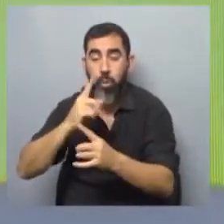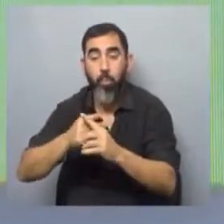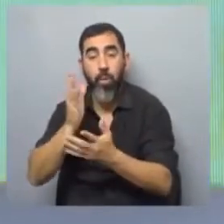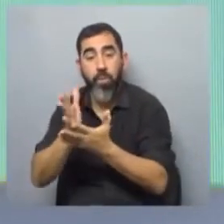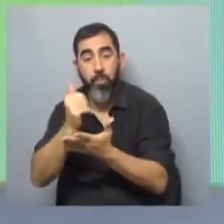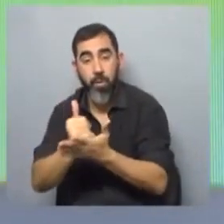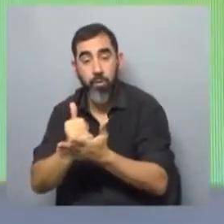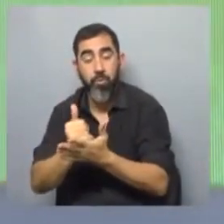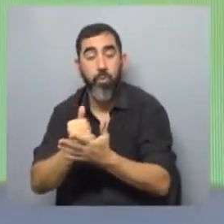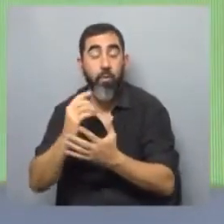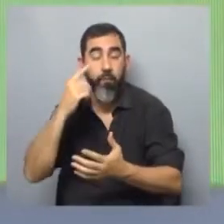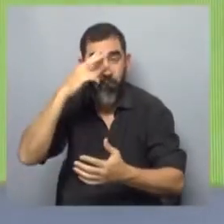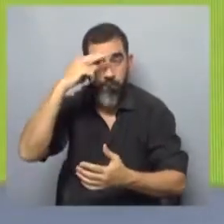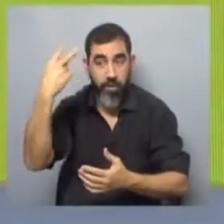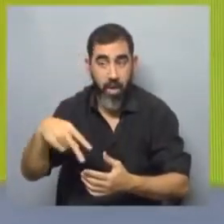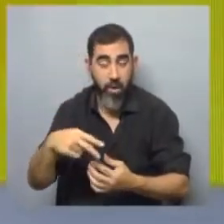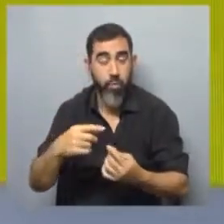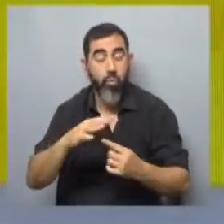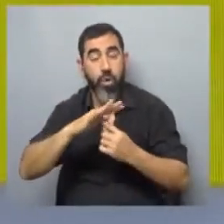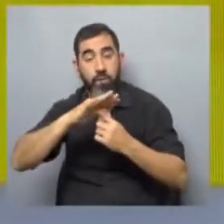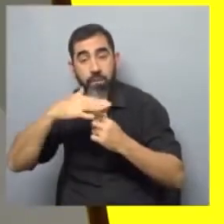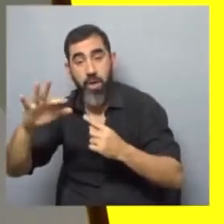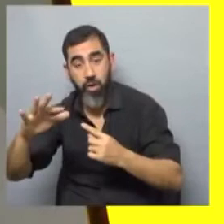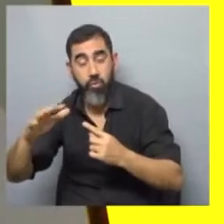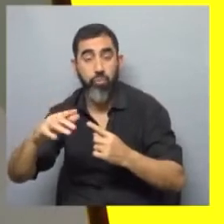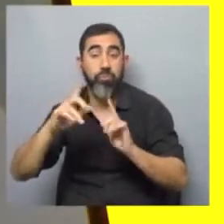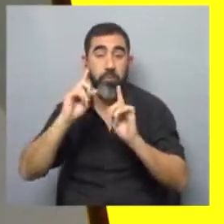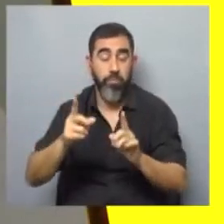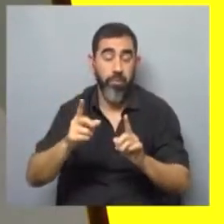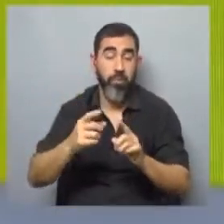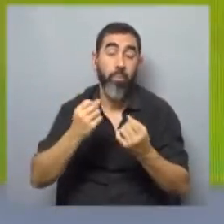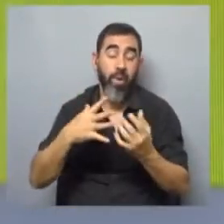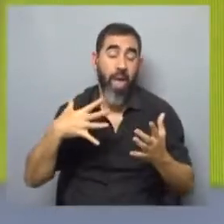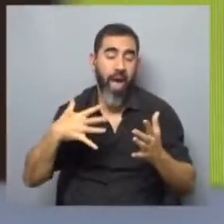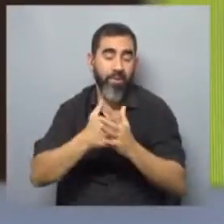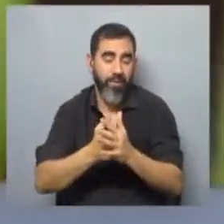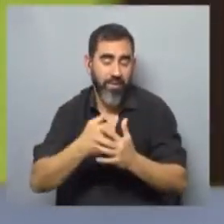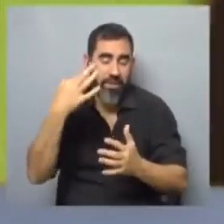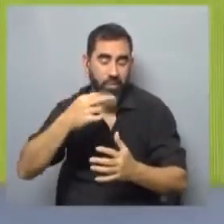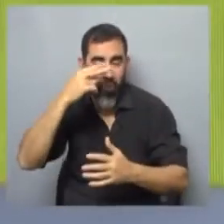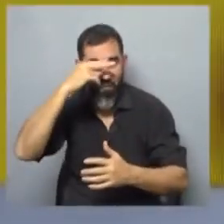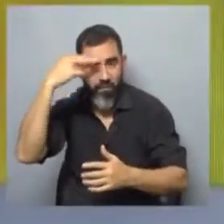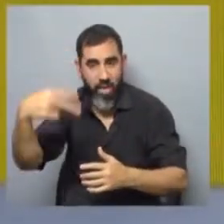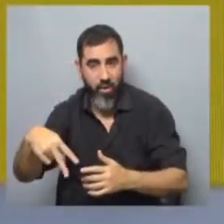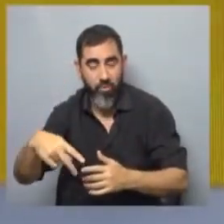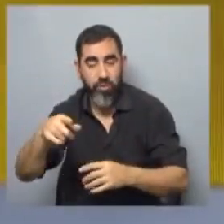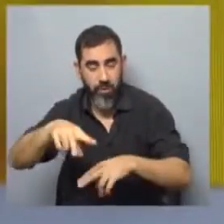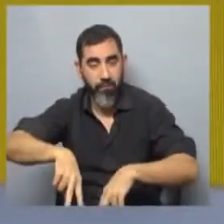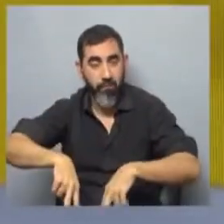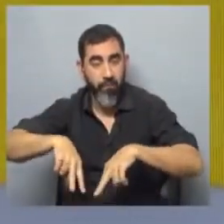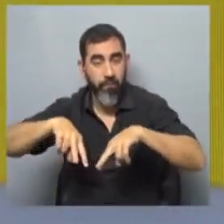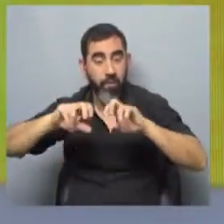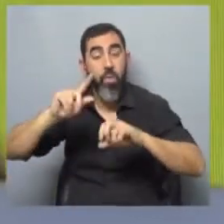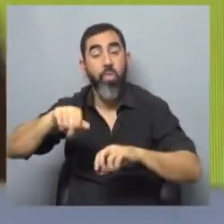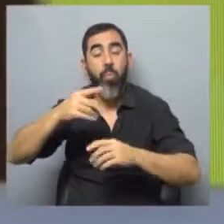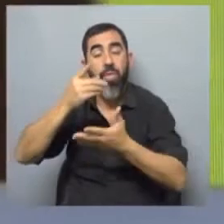año. Correcto. Porque en verano hay más necesidad, sí, seguramente de la mano de los accidentes de tránsito. Entonces, bueno, están haciendo este estudio para después